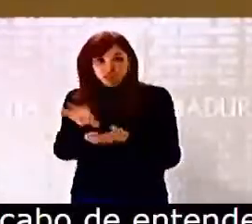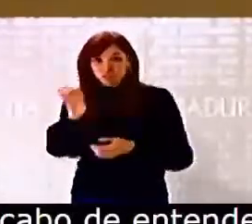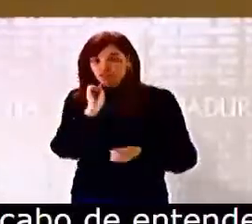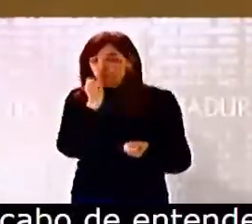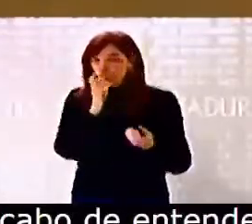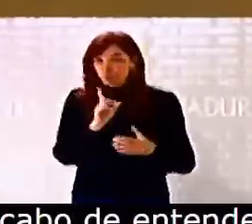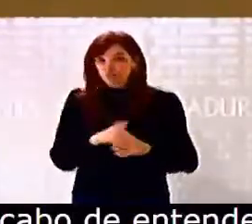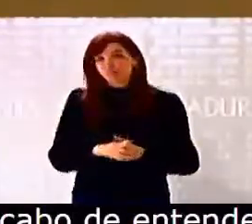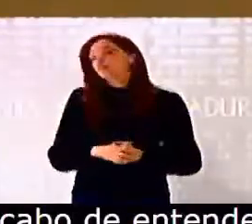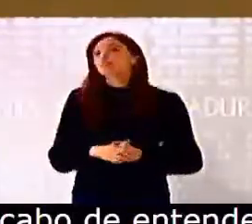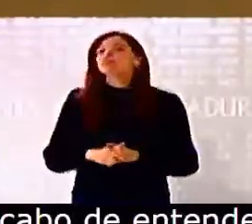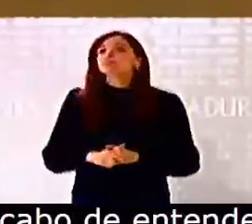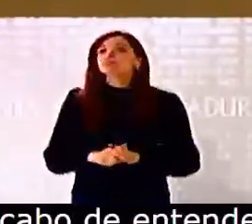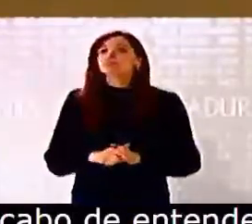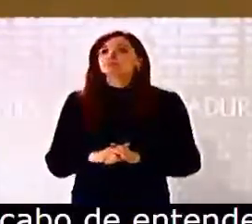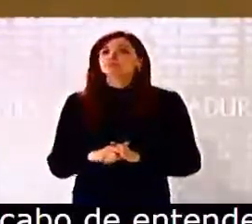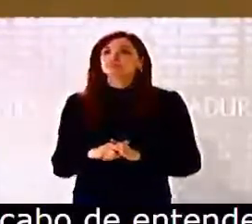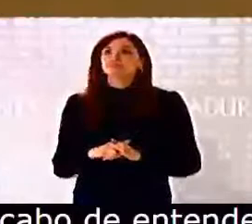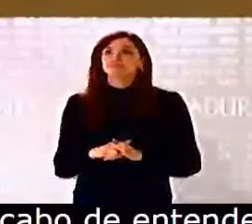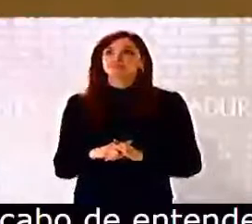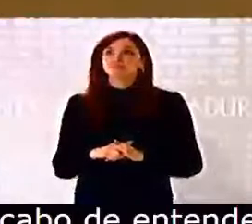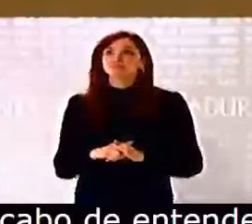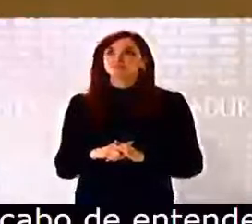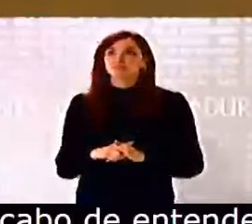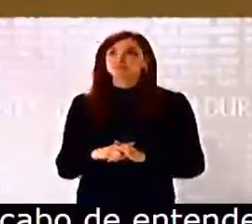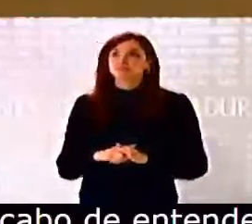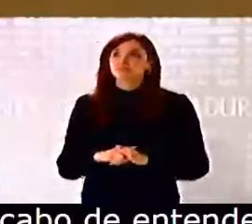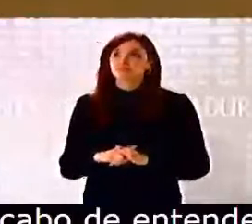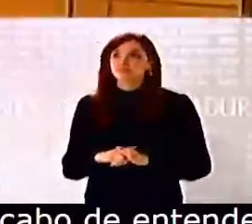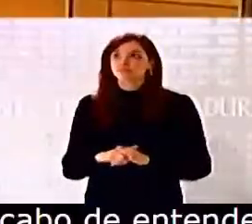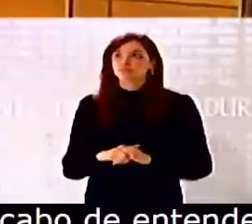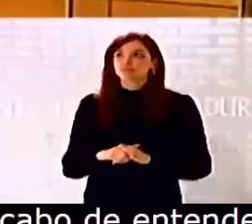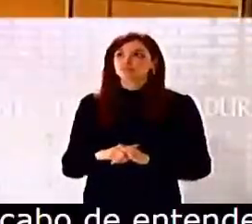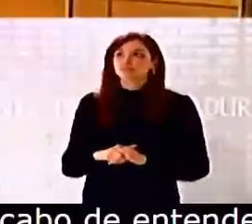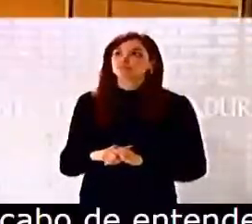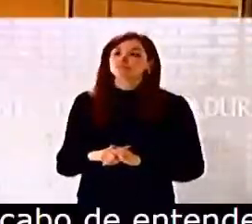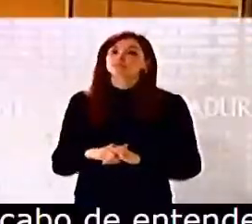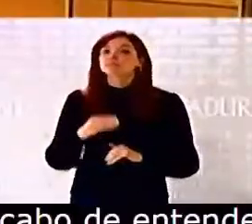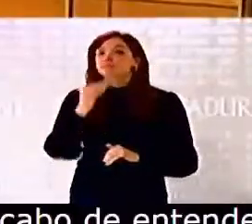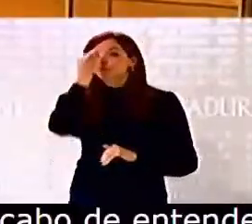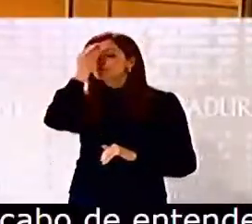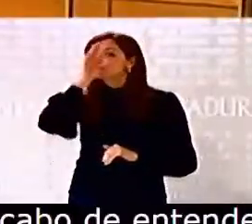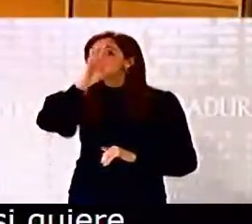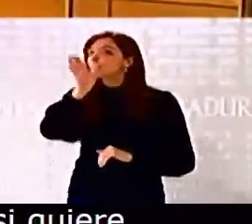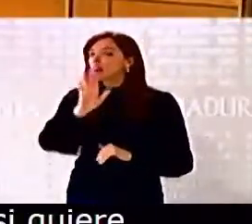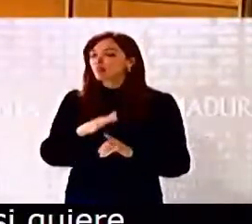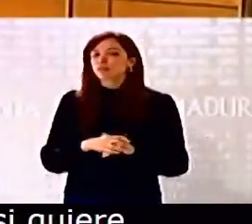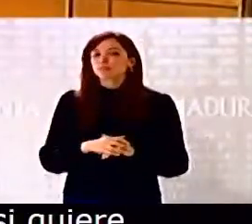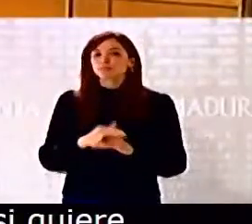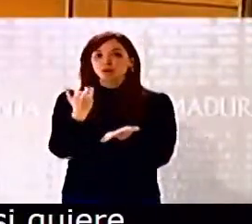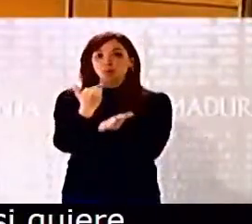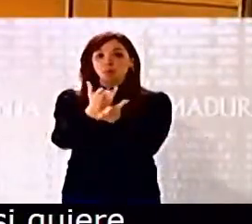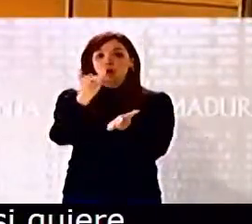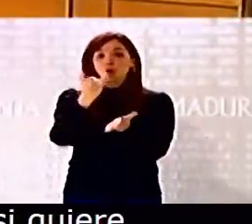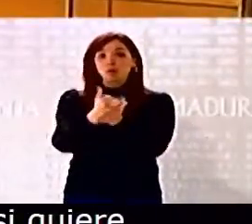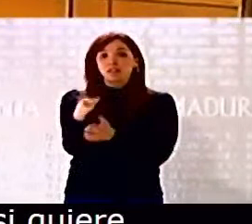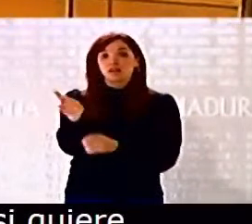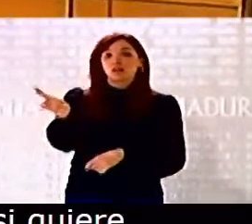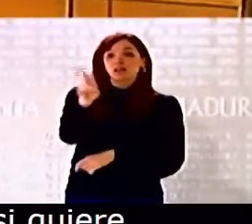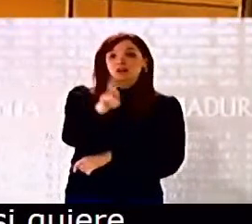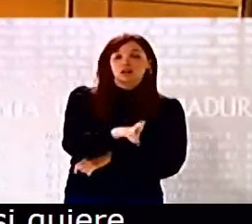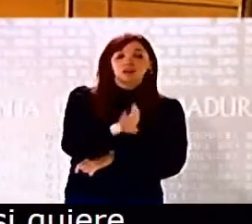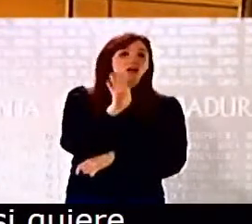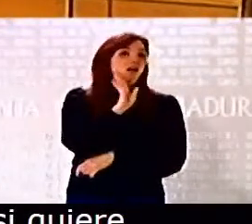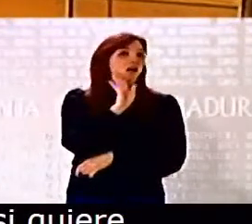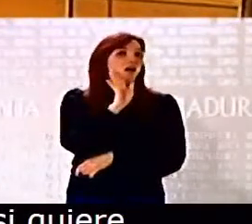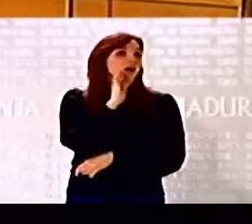que quería señalarme. Es que, al parecer, las pruebas, cuando se han vuelto a hacer, los 22 casos que eran